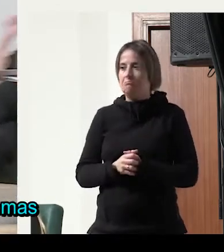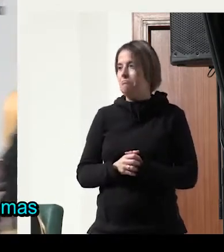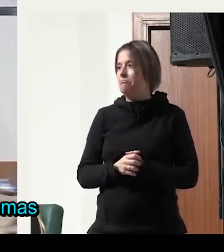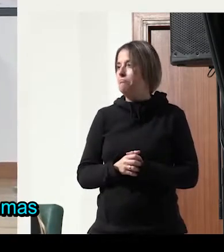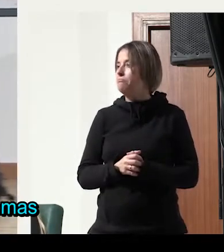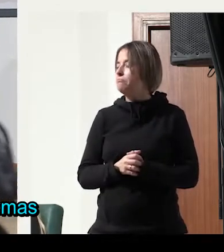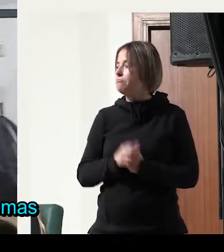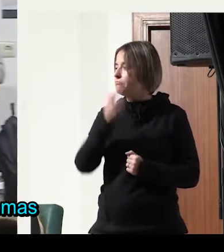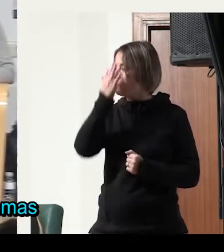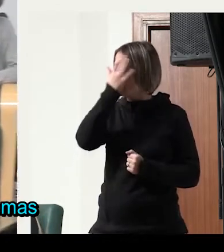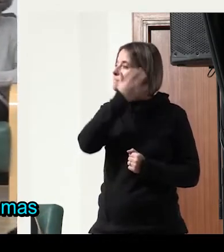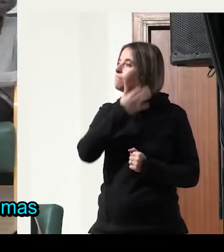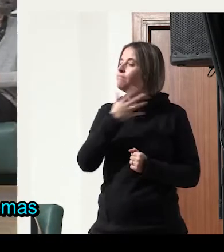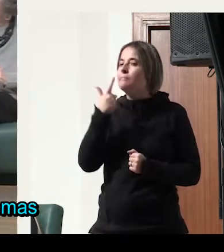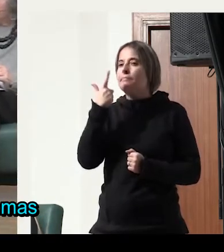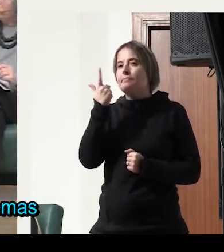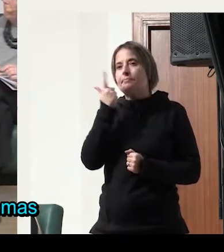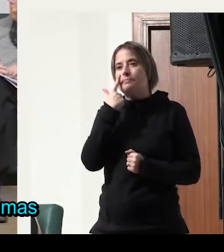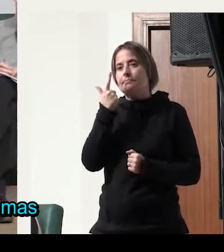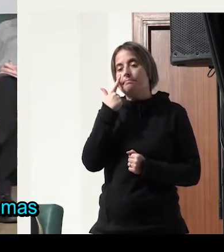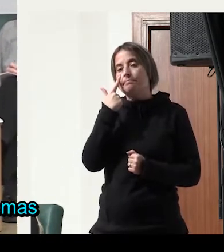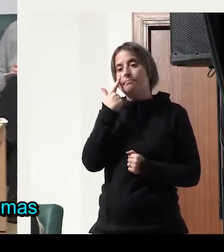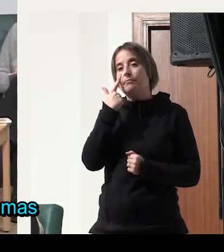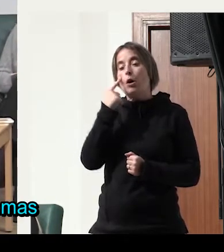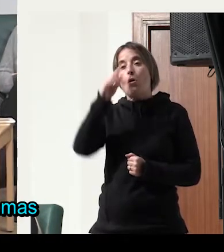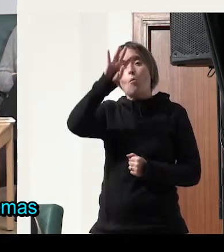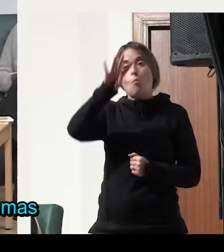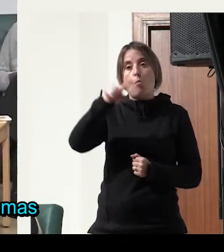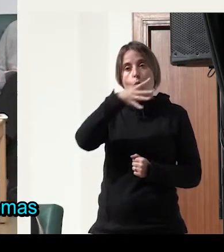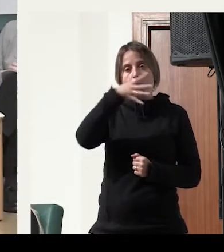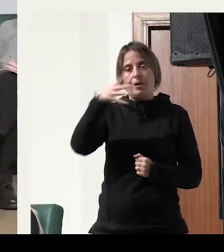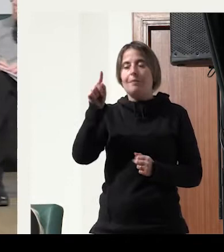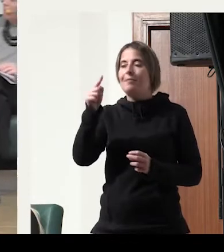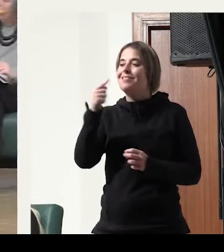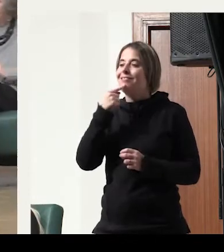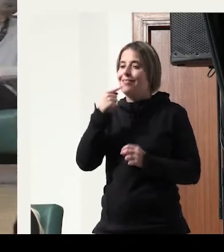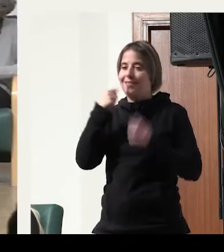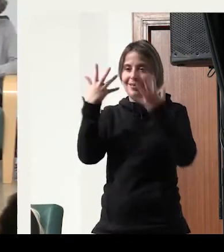Vamos a ver, en uno de los poemas se dice lo siguiente: